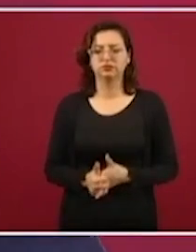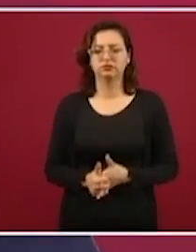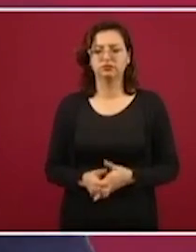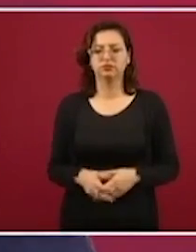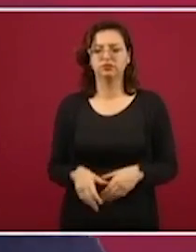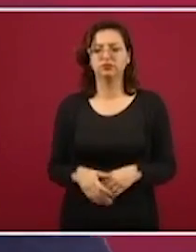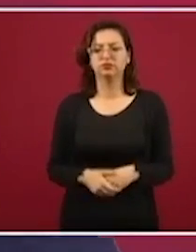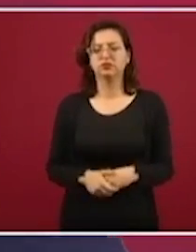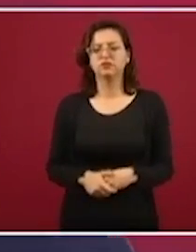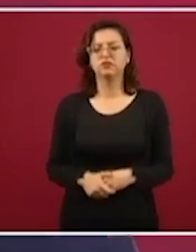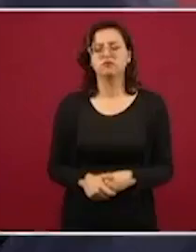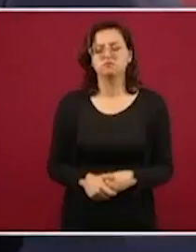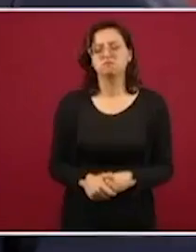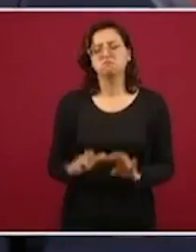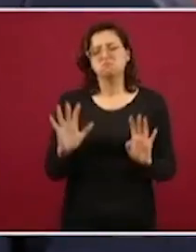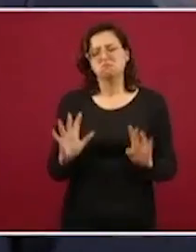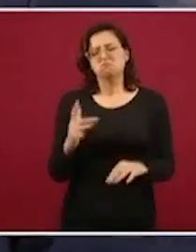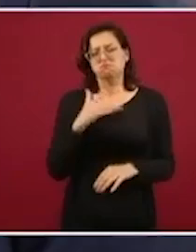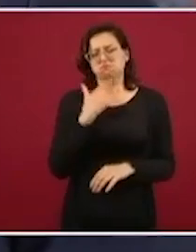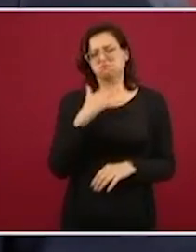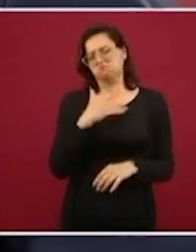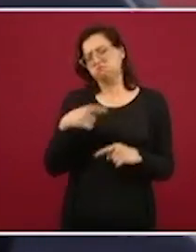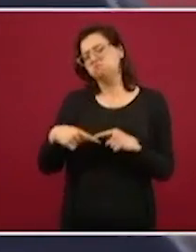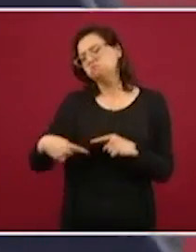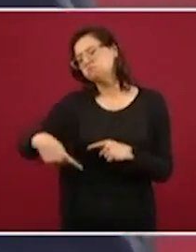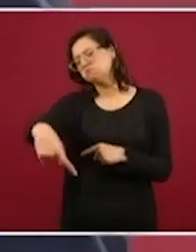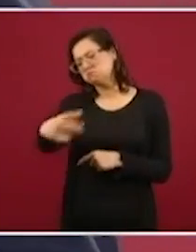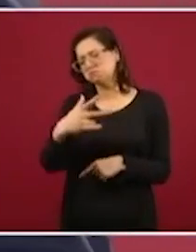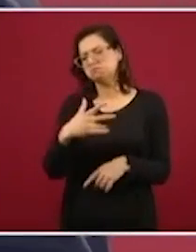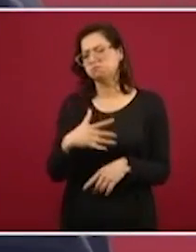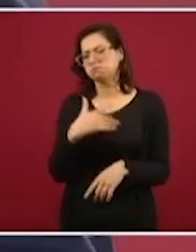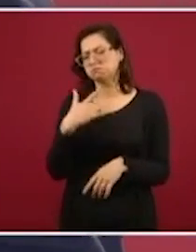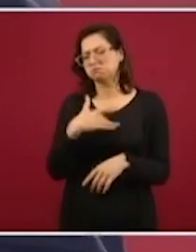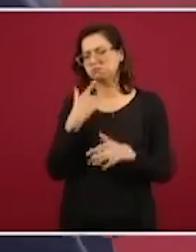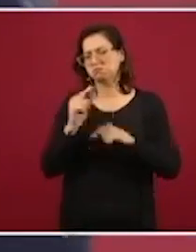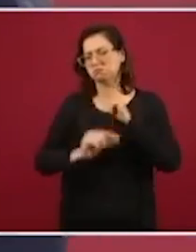a normalizar se va a estabilizar